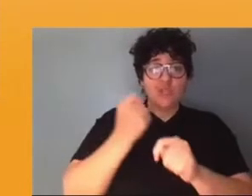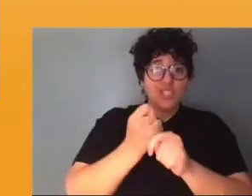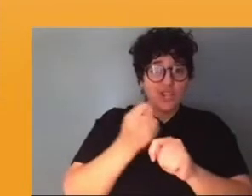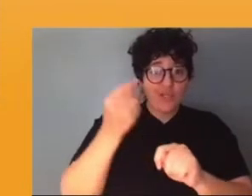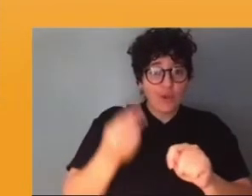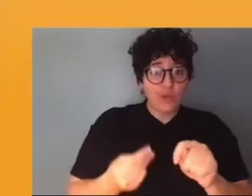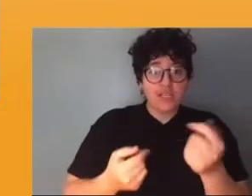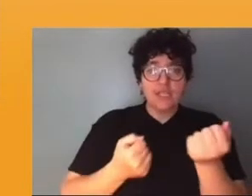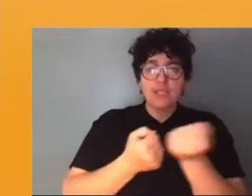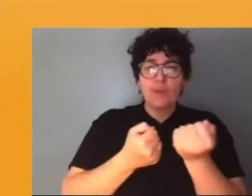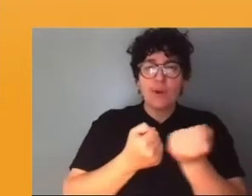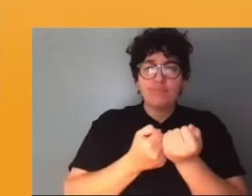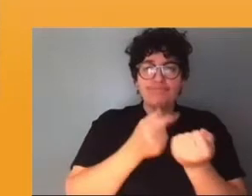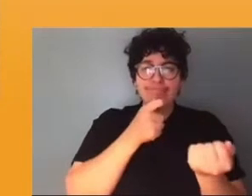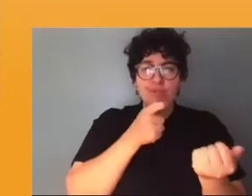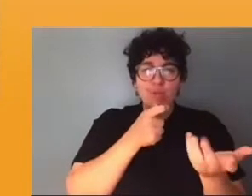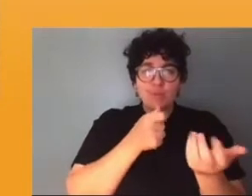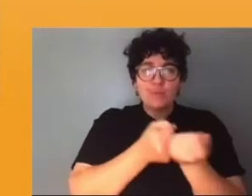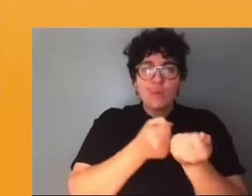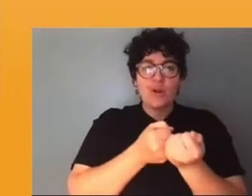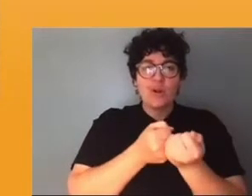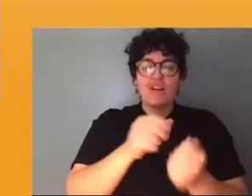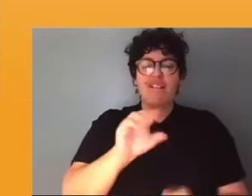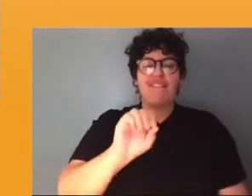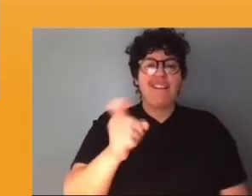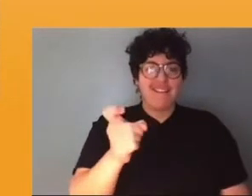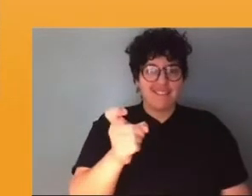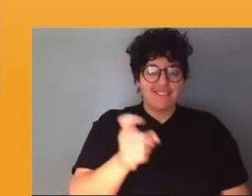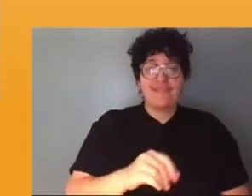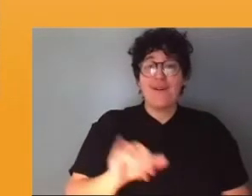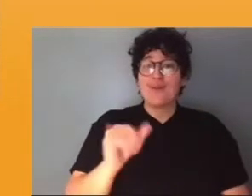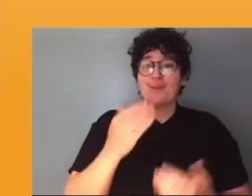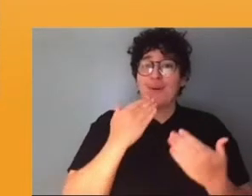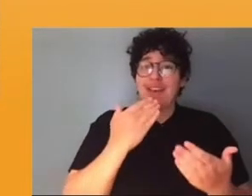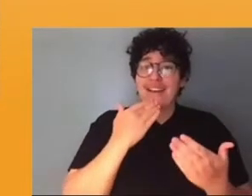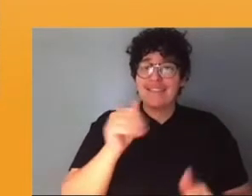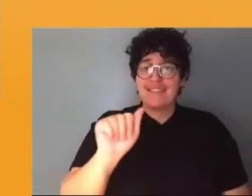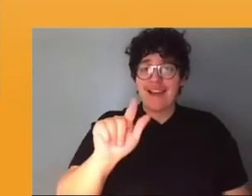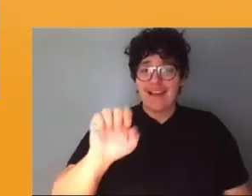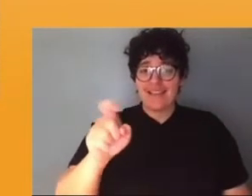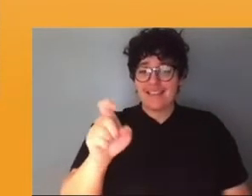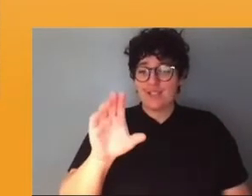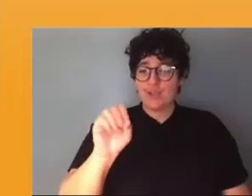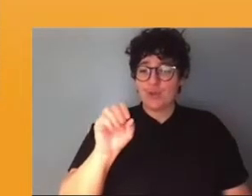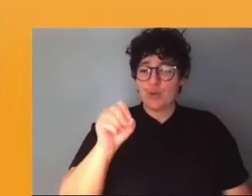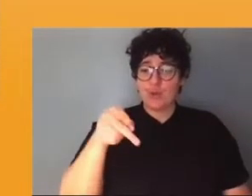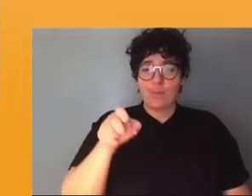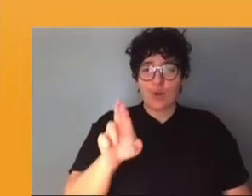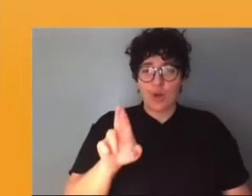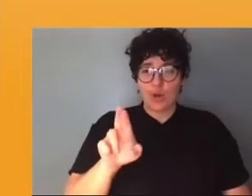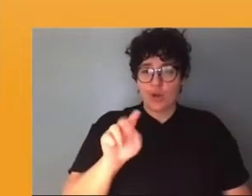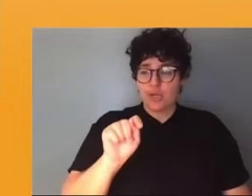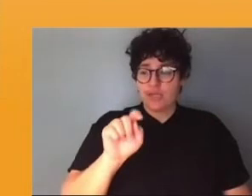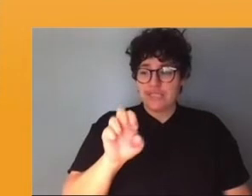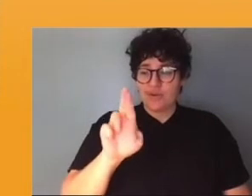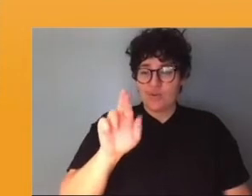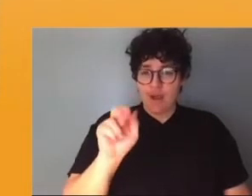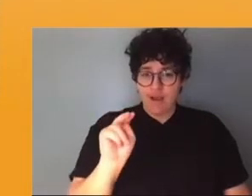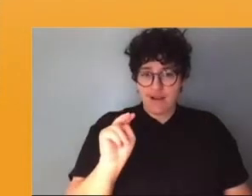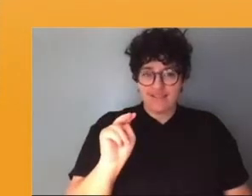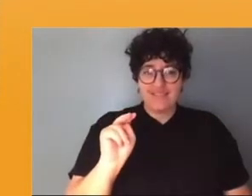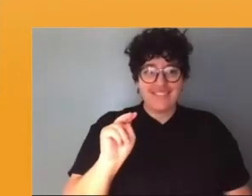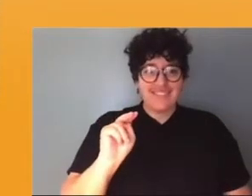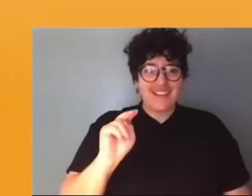y agradecemos su apoyo generoso. Muchas gracias también a Adam Cooper-Terán, el productor digital y del equipo de interpretación